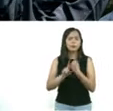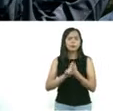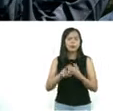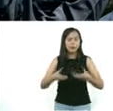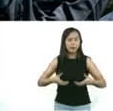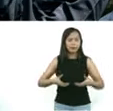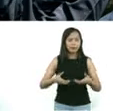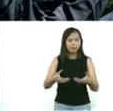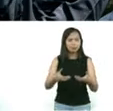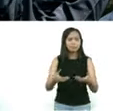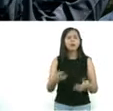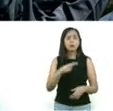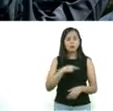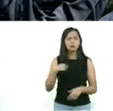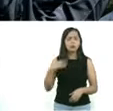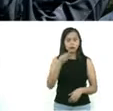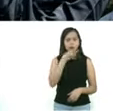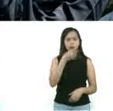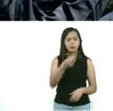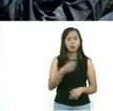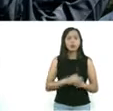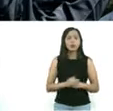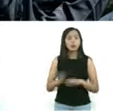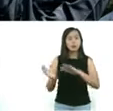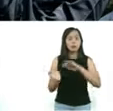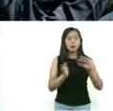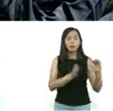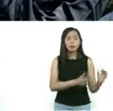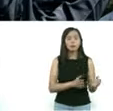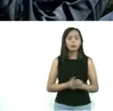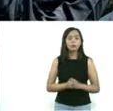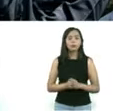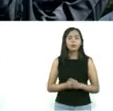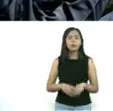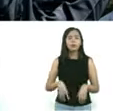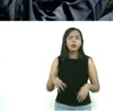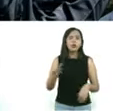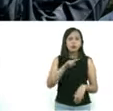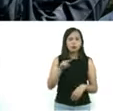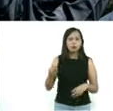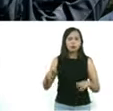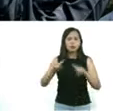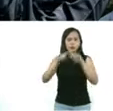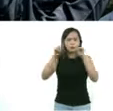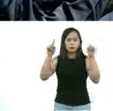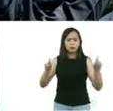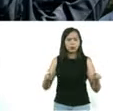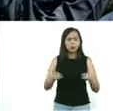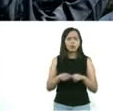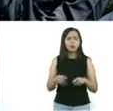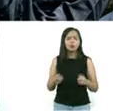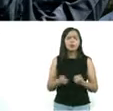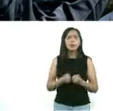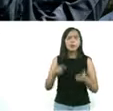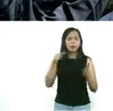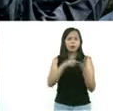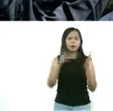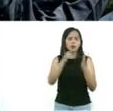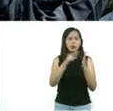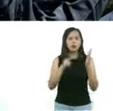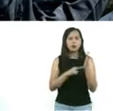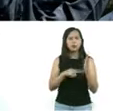vialidades de la ciudad. Por otra parte, en el marco del programa permanente Conduce sin Alcohol, se mantendrán los puntos de inspección fijos